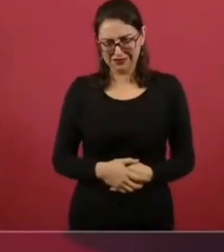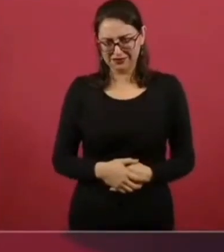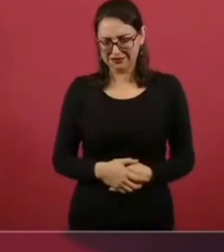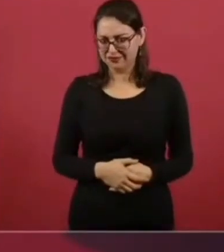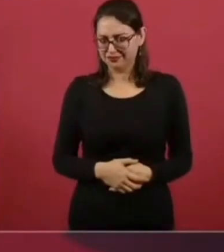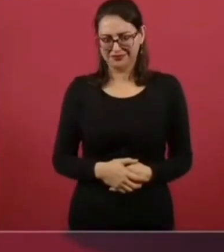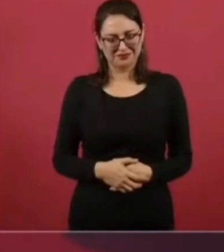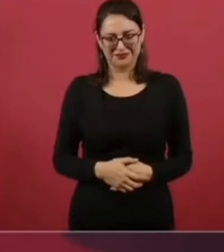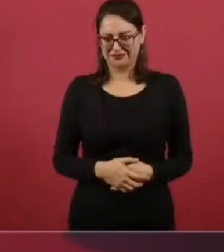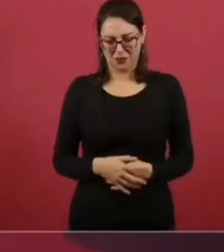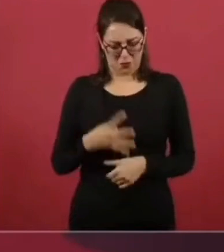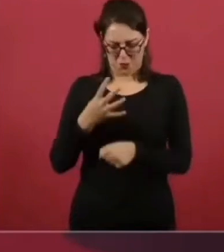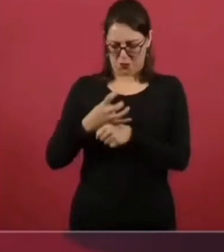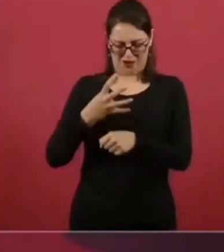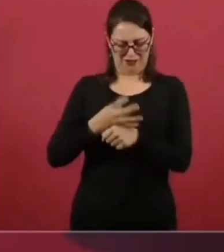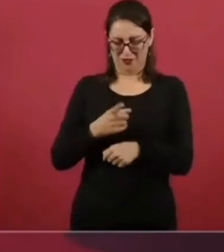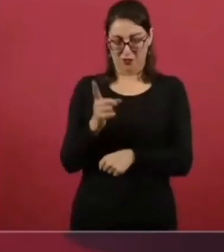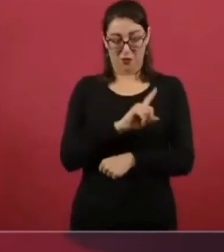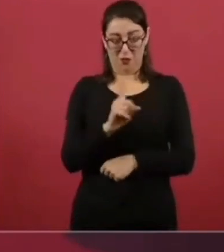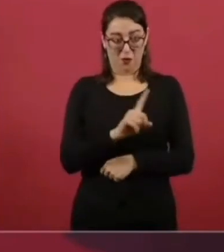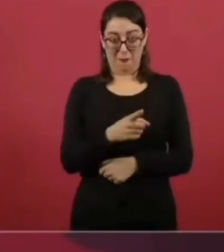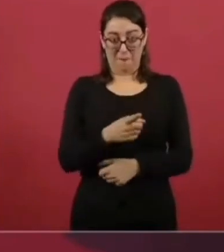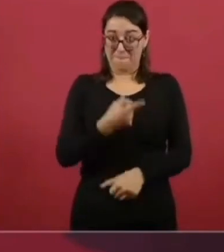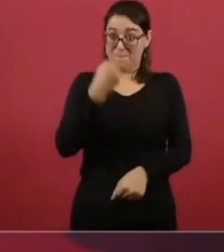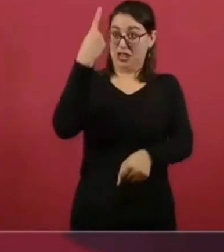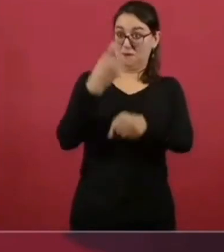Eran el poder de los poderes.